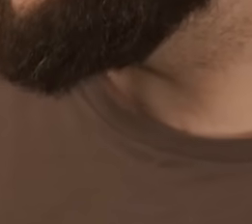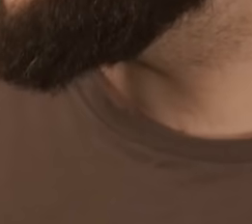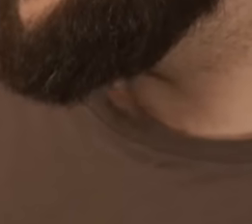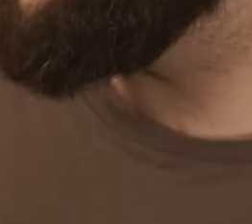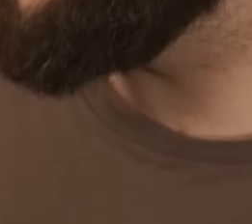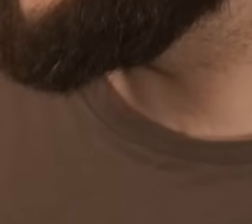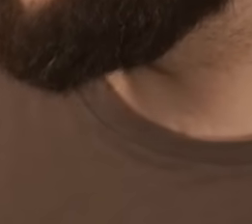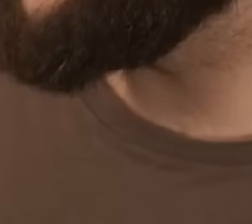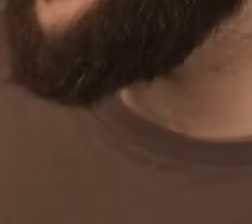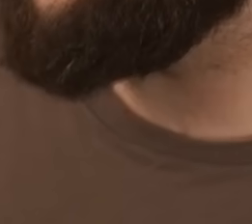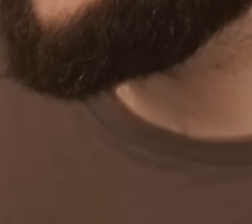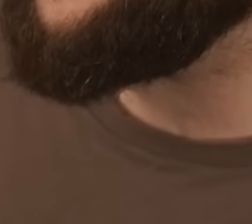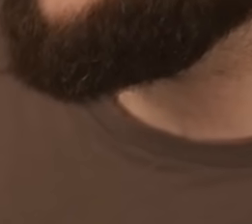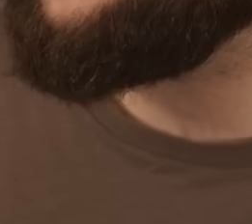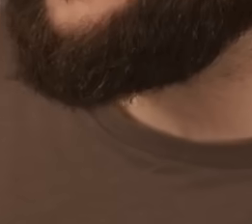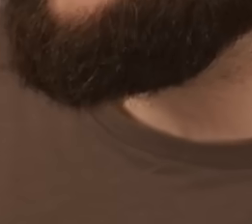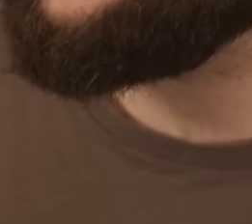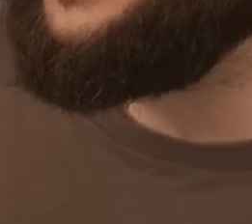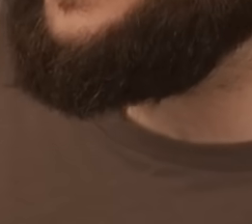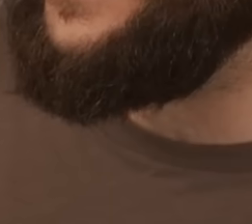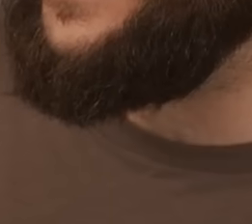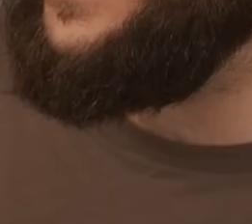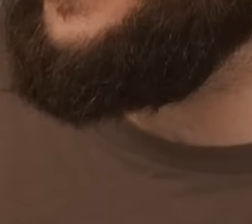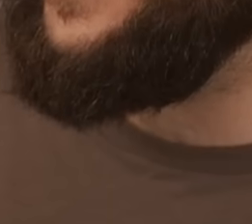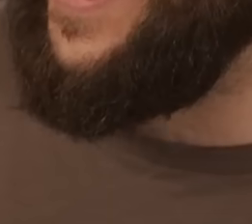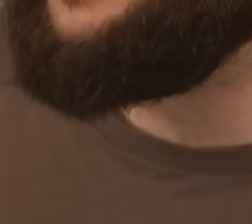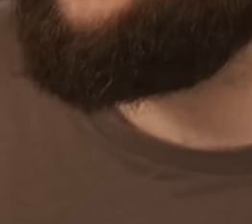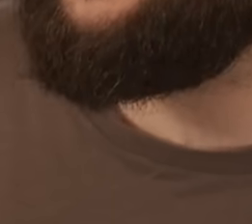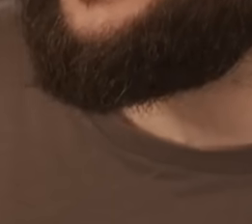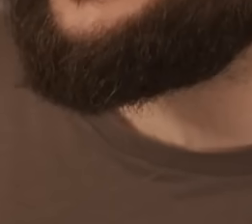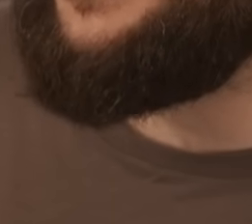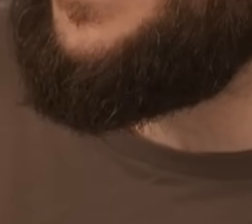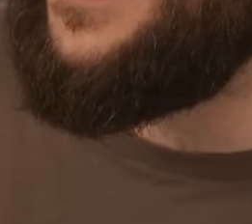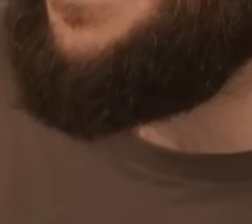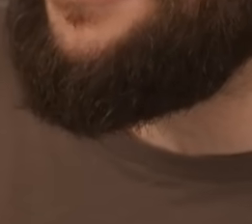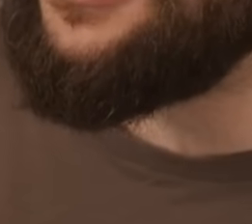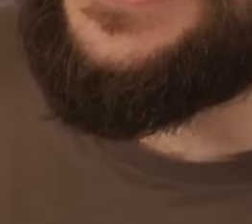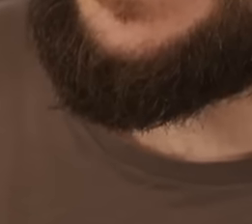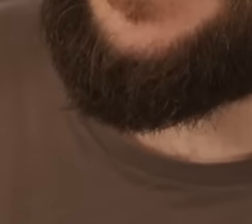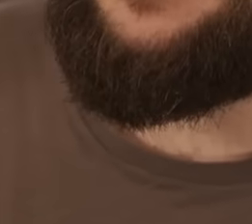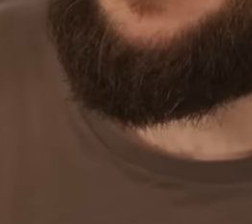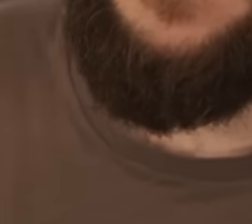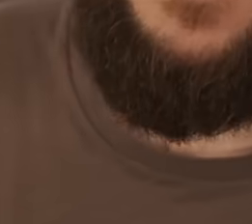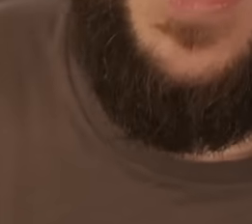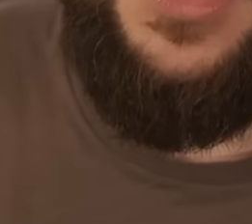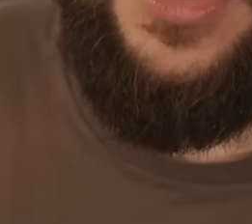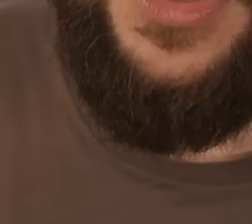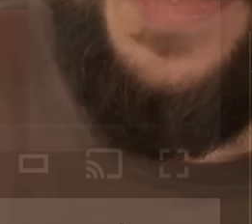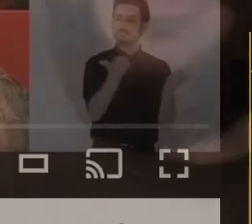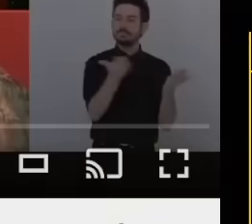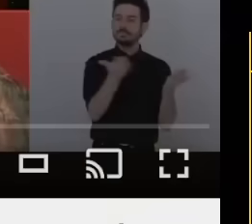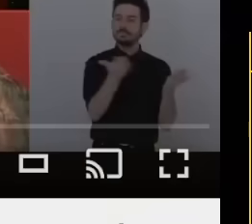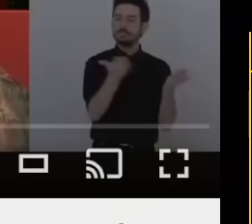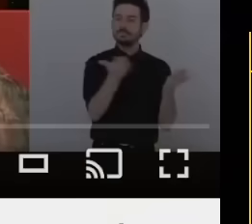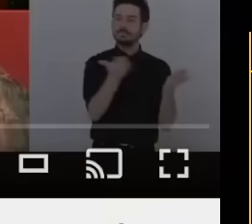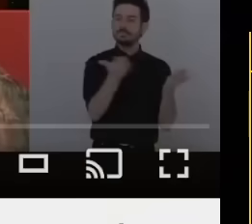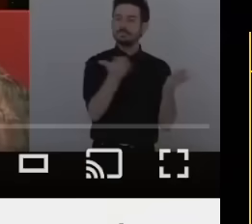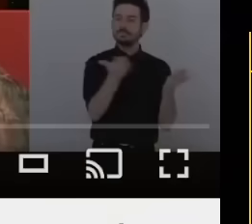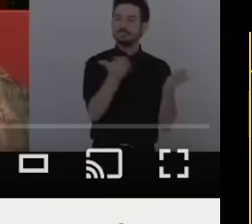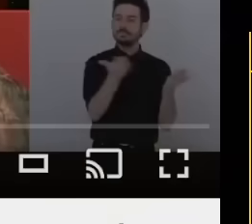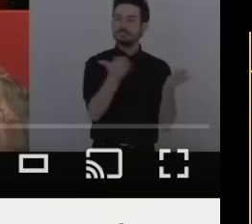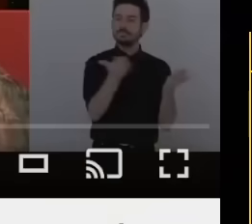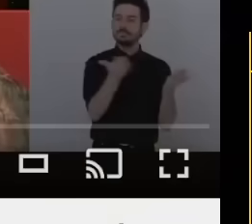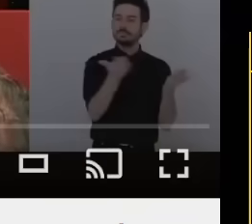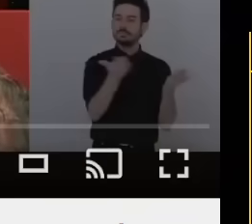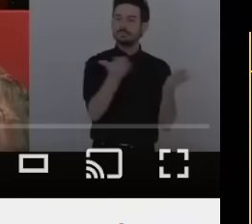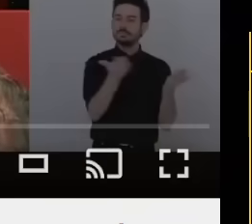Uno ha dicho algo, ha hecho unas declaraciones que me han hecho gracia y la otra ha hablado de lo que se merece Pedro Sánchez, ¿vale? Yo creo que tenemos que verlo. Ha sido